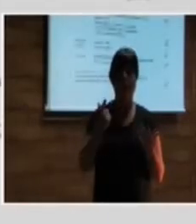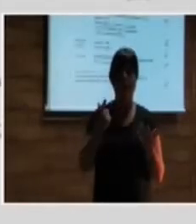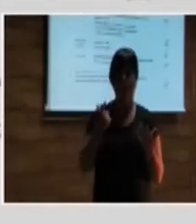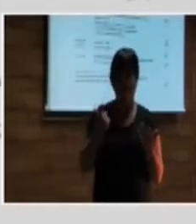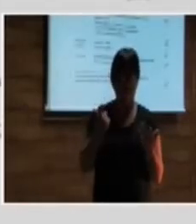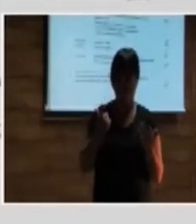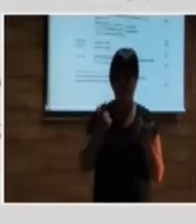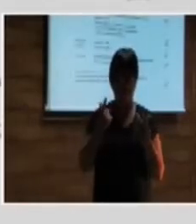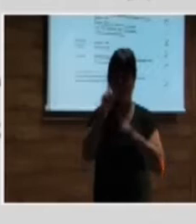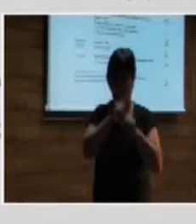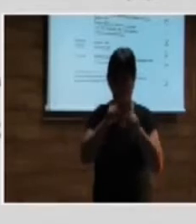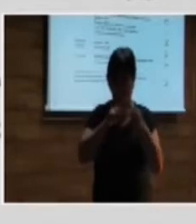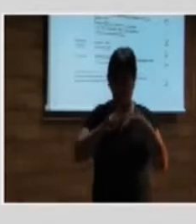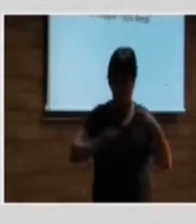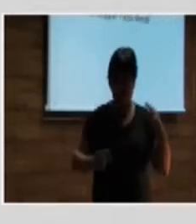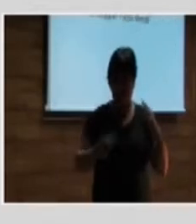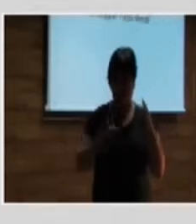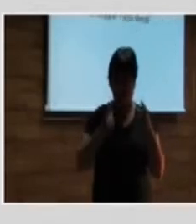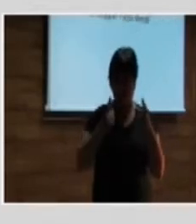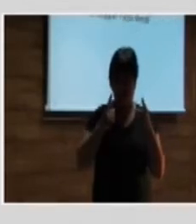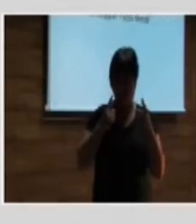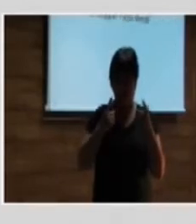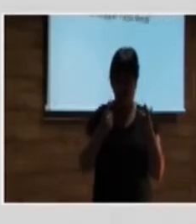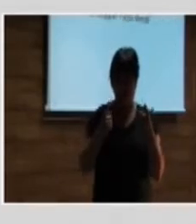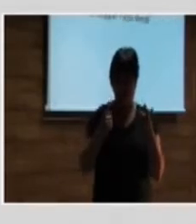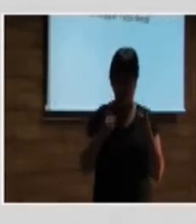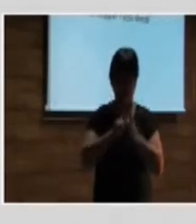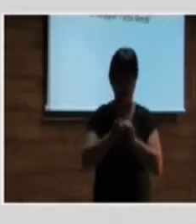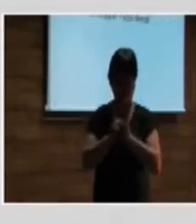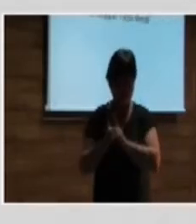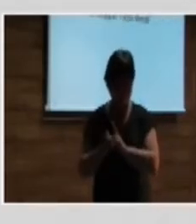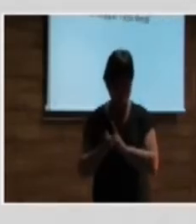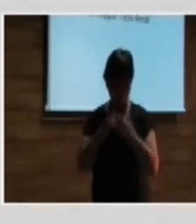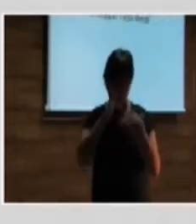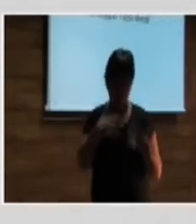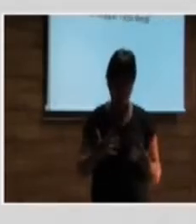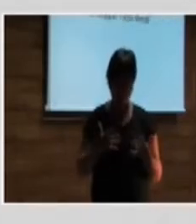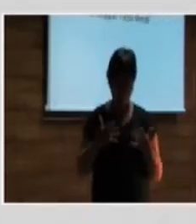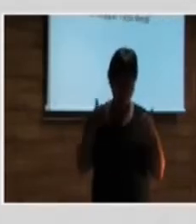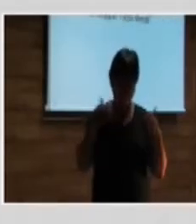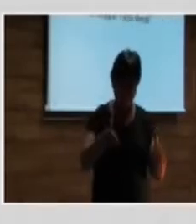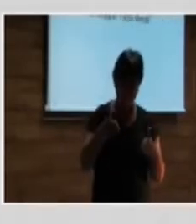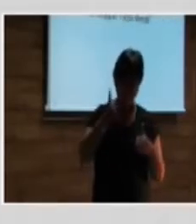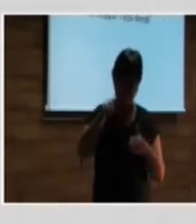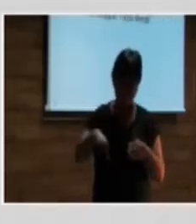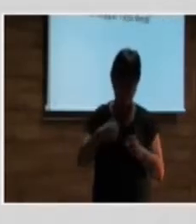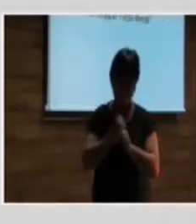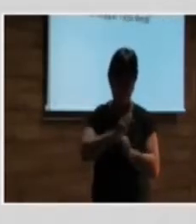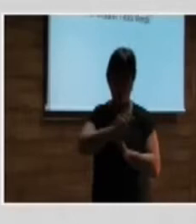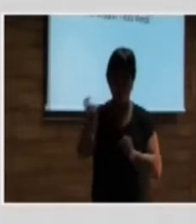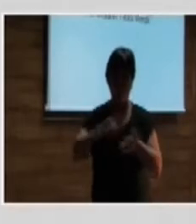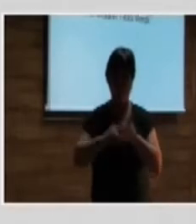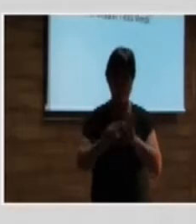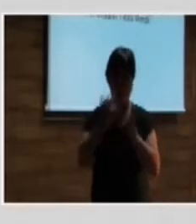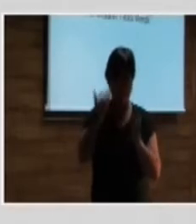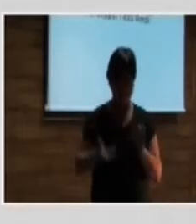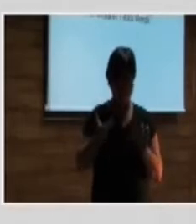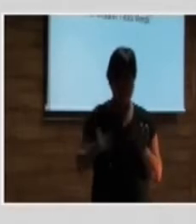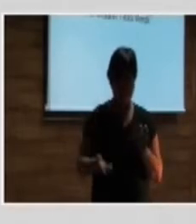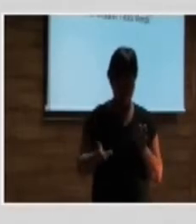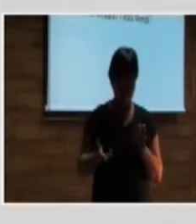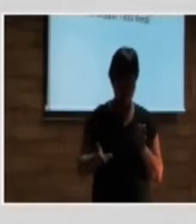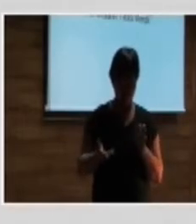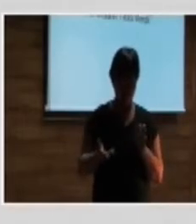cronobiológica. Hemos trabajado ya desde el año 2000 con esta instancia. Actualmente estamos trabajando en otro proyecto muy importante